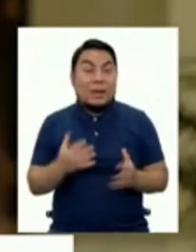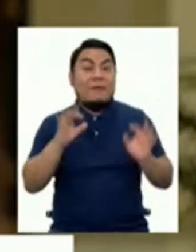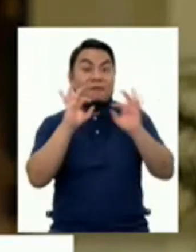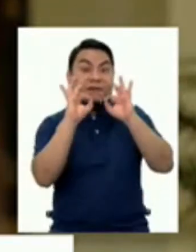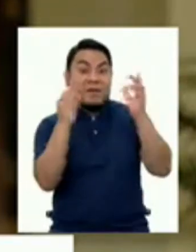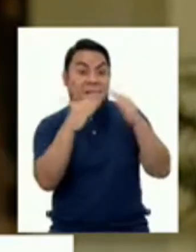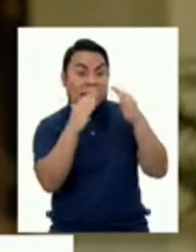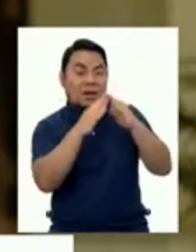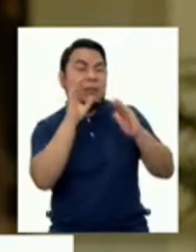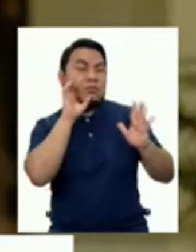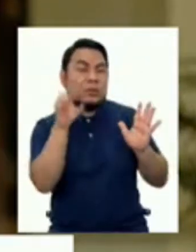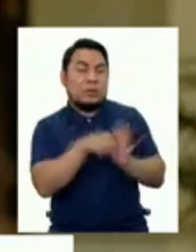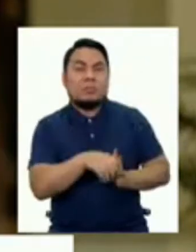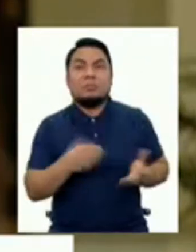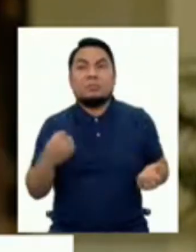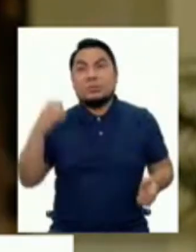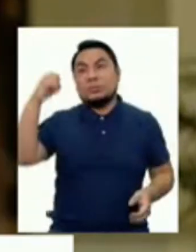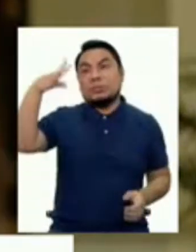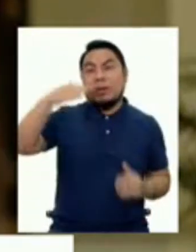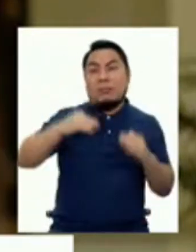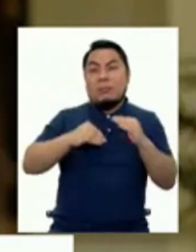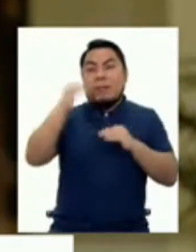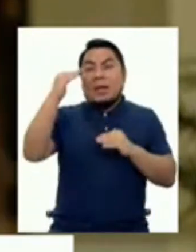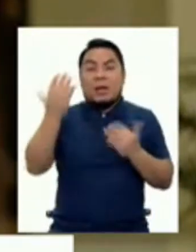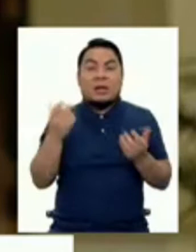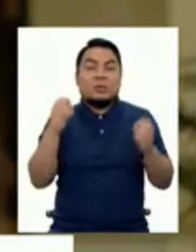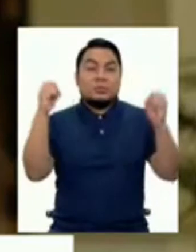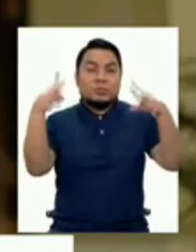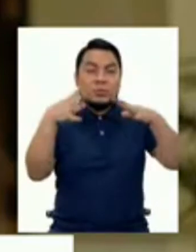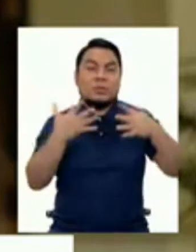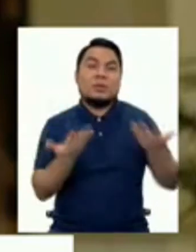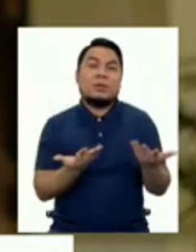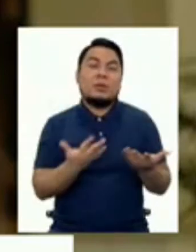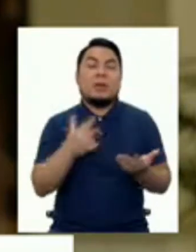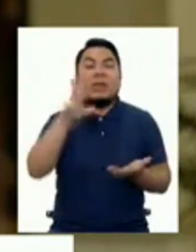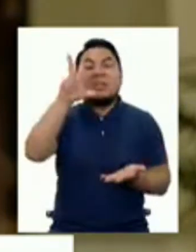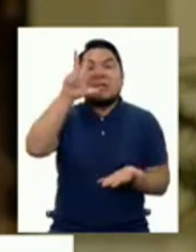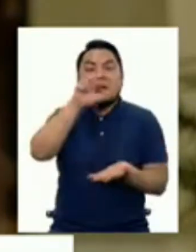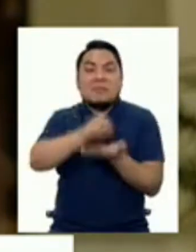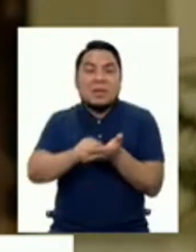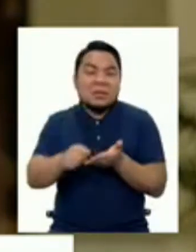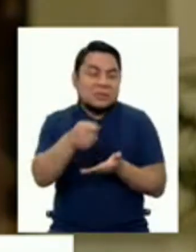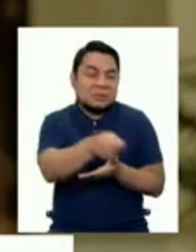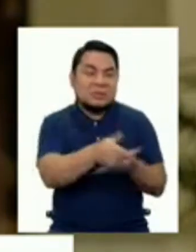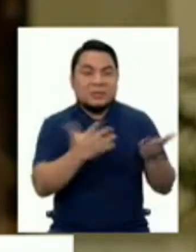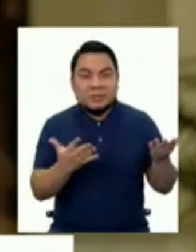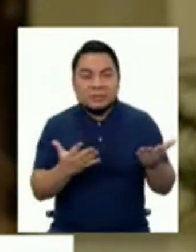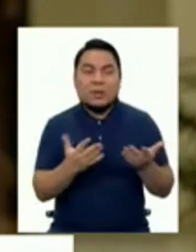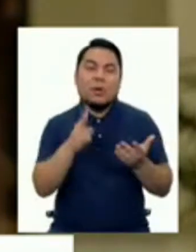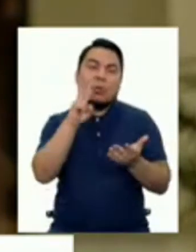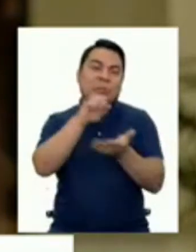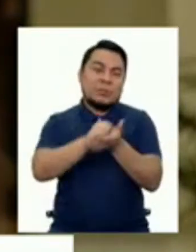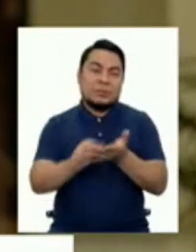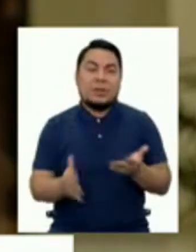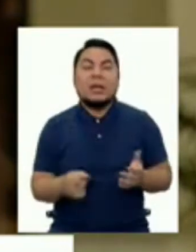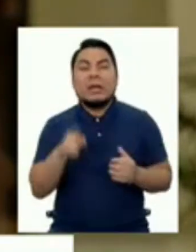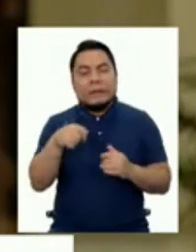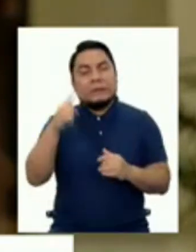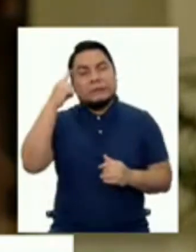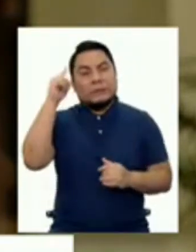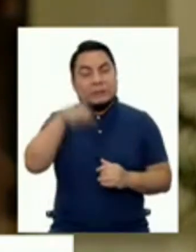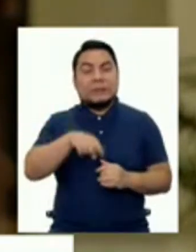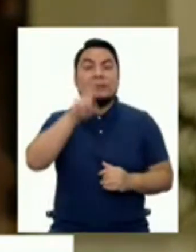una cantidad superior en kilovatios horas, le alcanzará hasta 3 meses. Entonces, esa es la idea y estos son